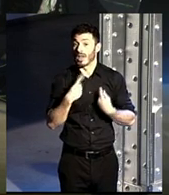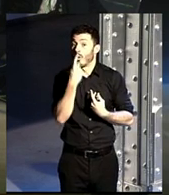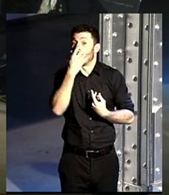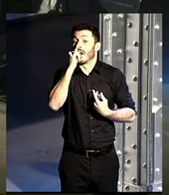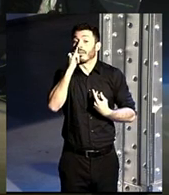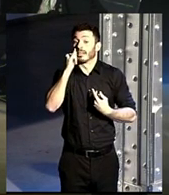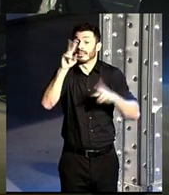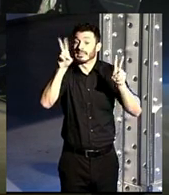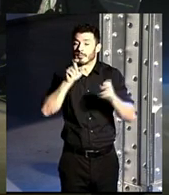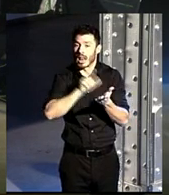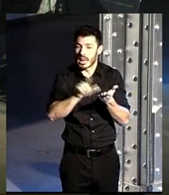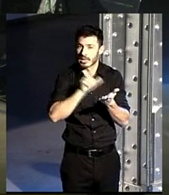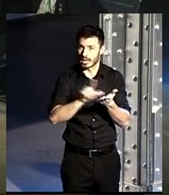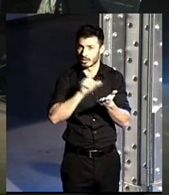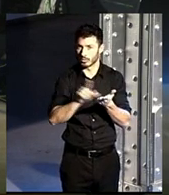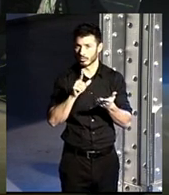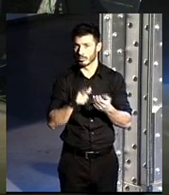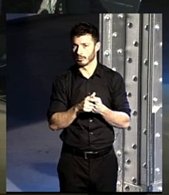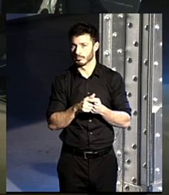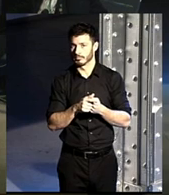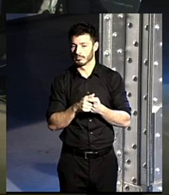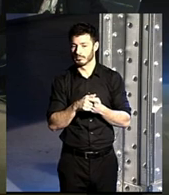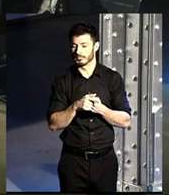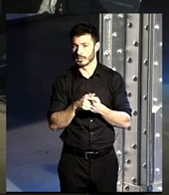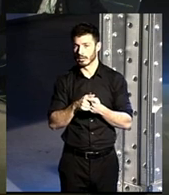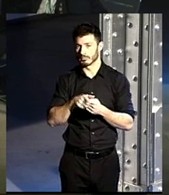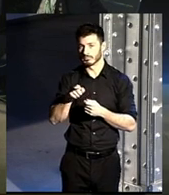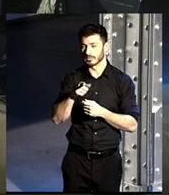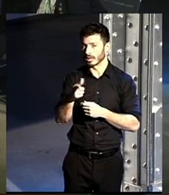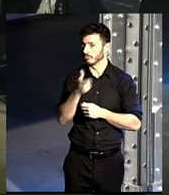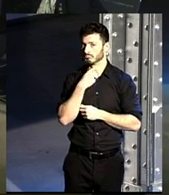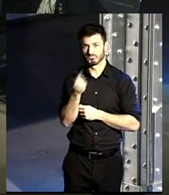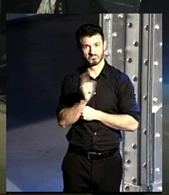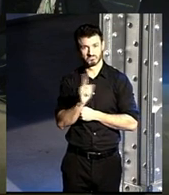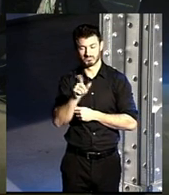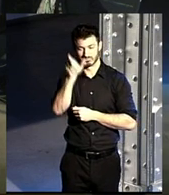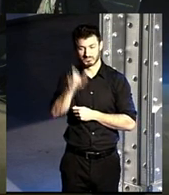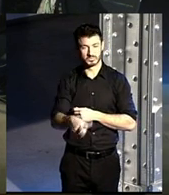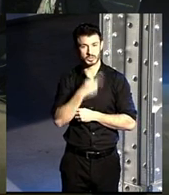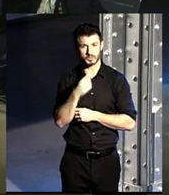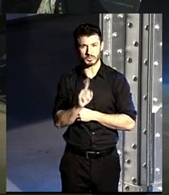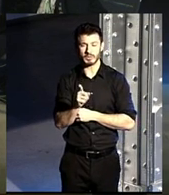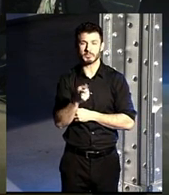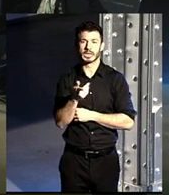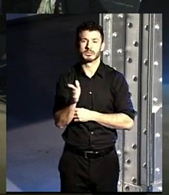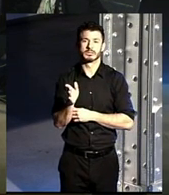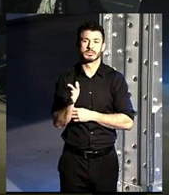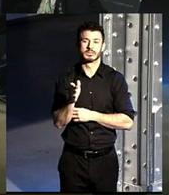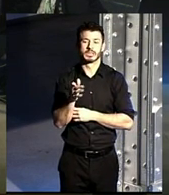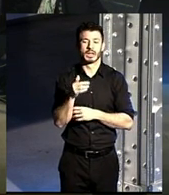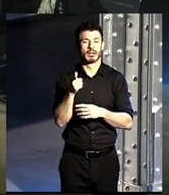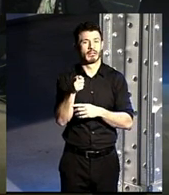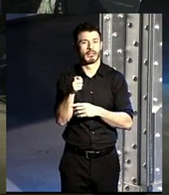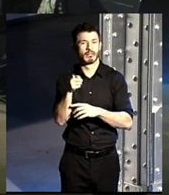y no le gustaba Poe, que consideraba un autor extraordinario, pero demasiadas cosas no probadas,